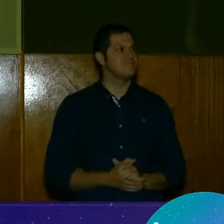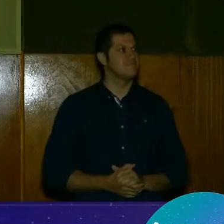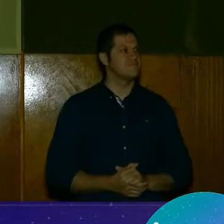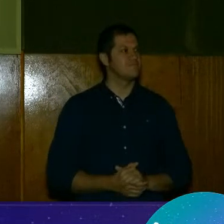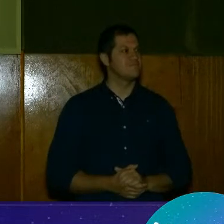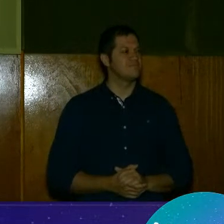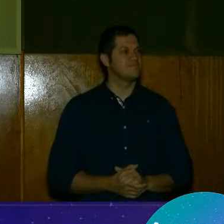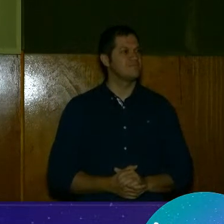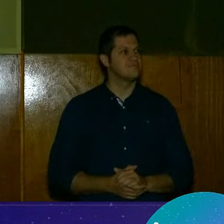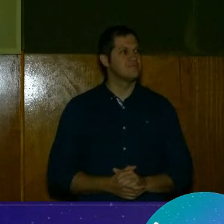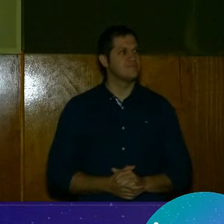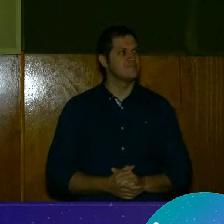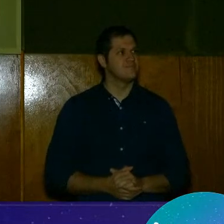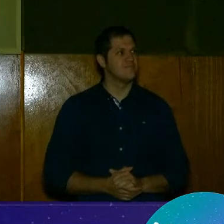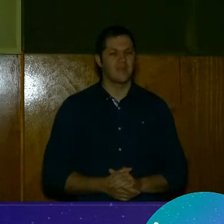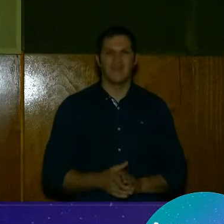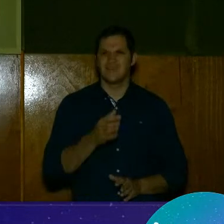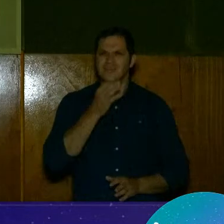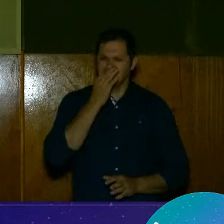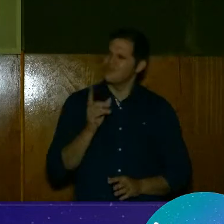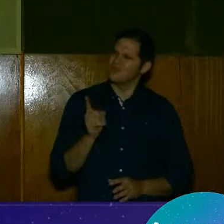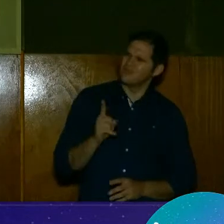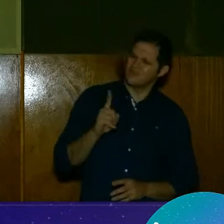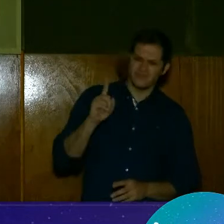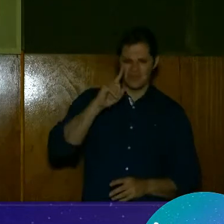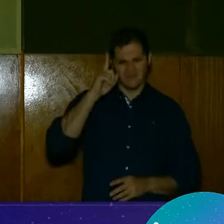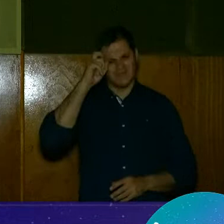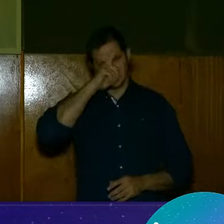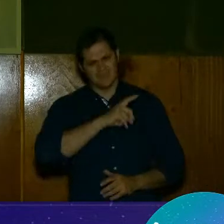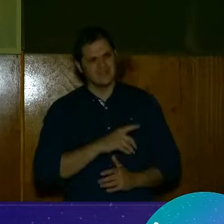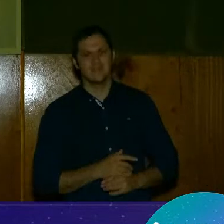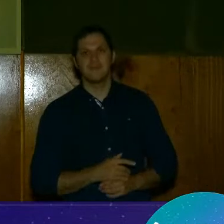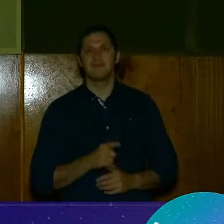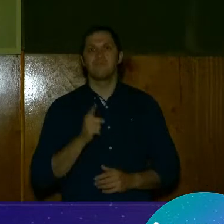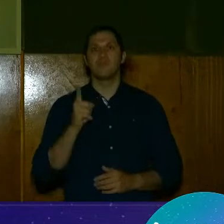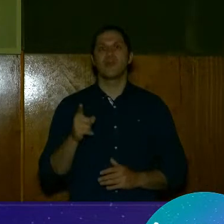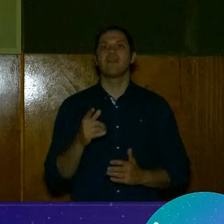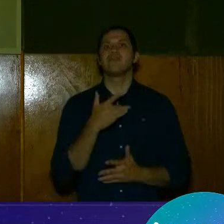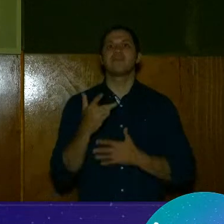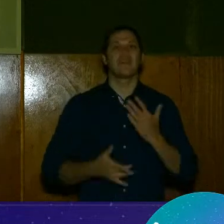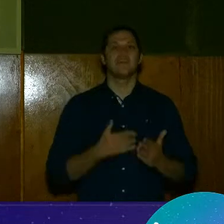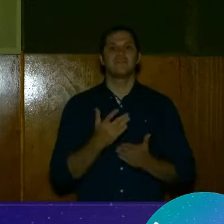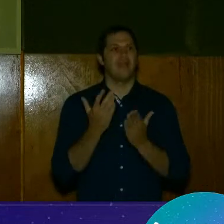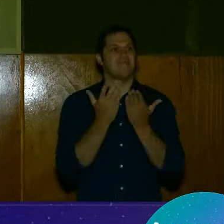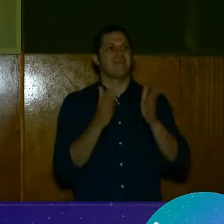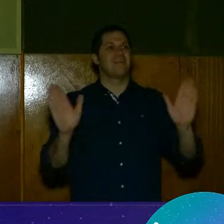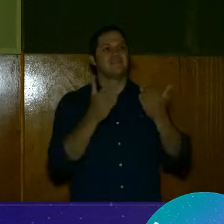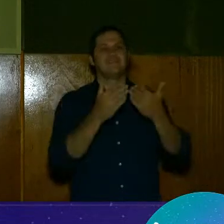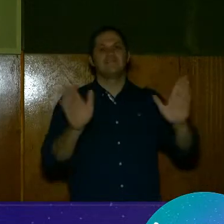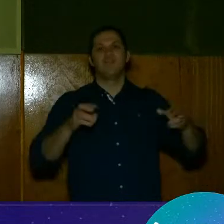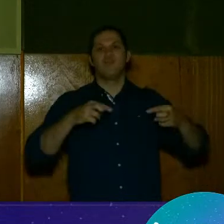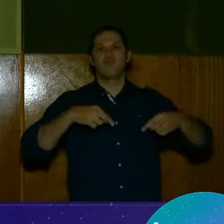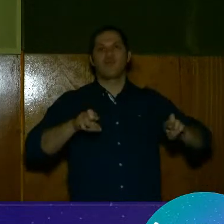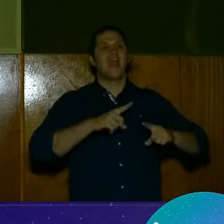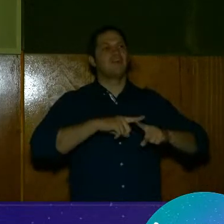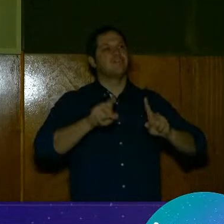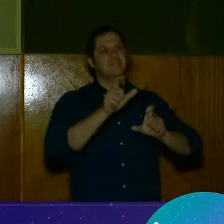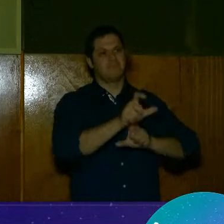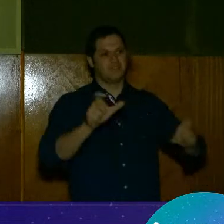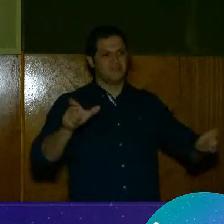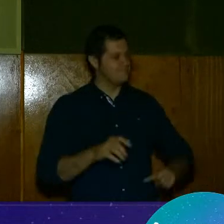así que yo creo que todas tenemos también que está reconocida porque fue abriendo caminos yo creo que ella cuando ella habla ella